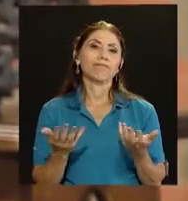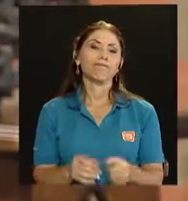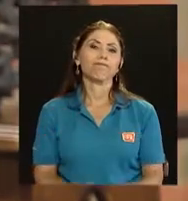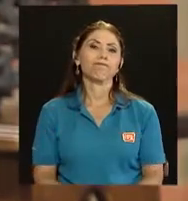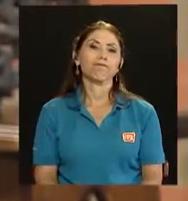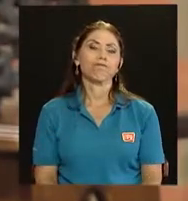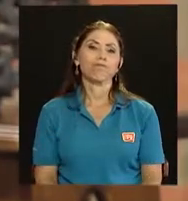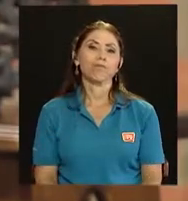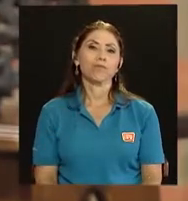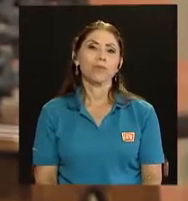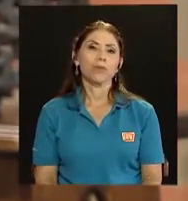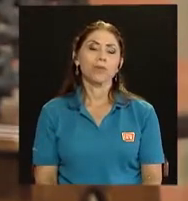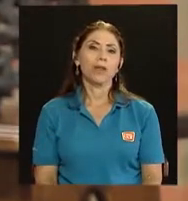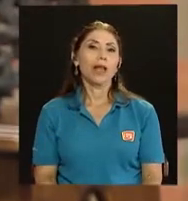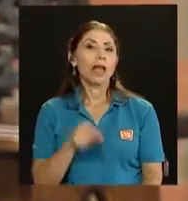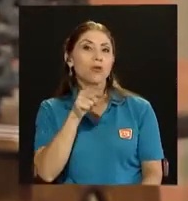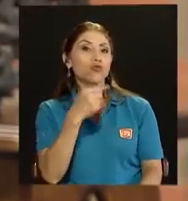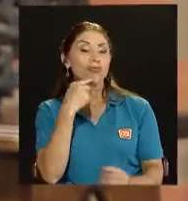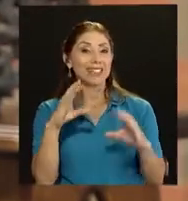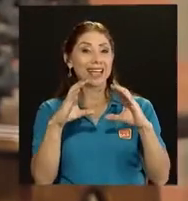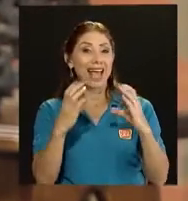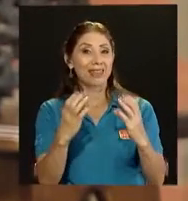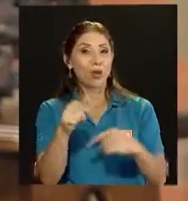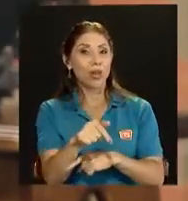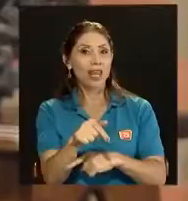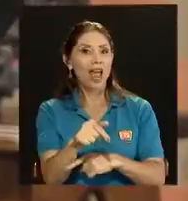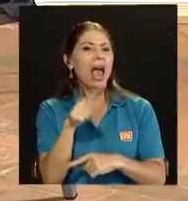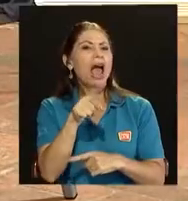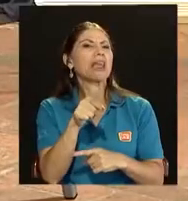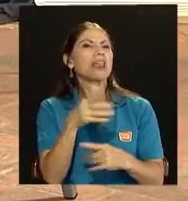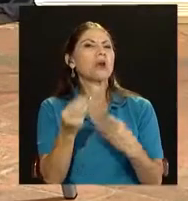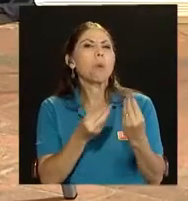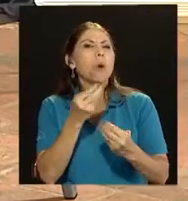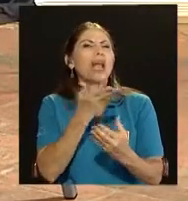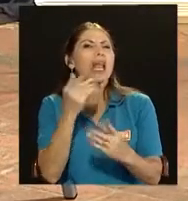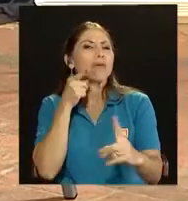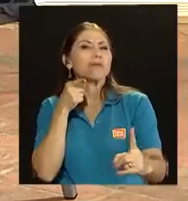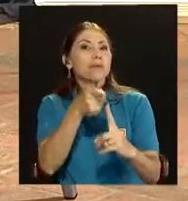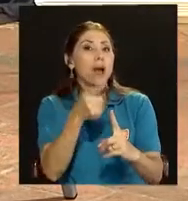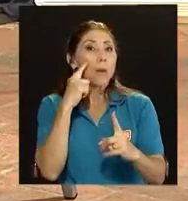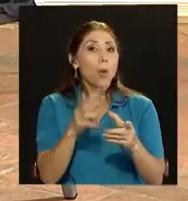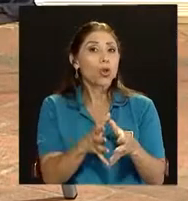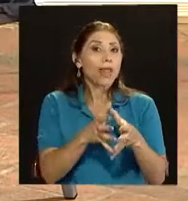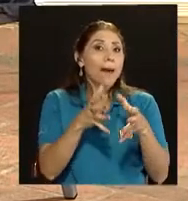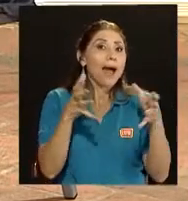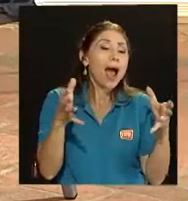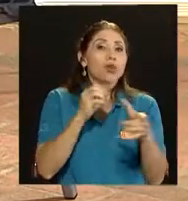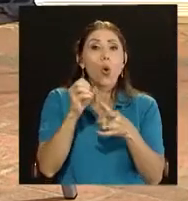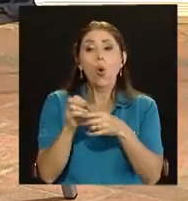¿Cuál es la idea detrás de categoría? ¿Sería por tamaños o por regiones o por qué otra? La idea